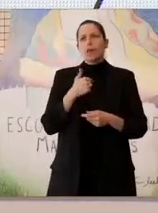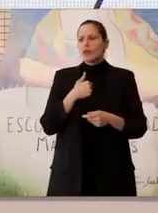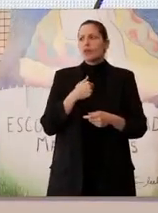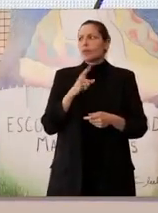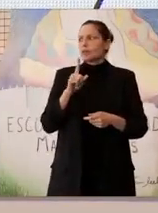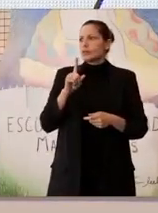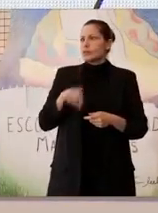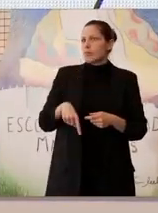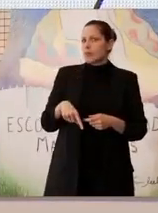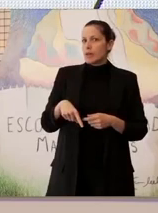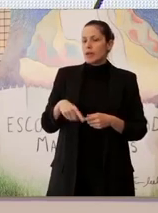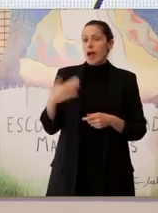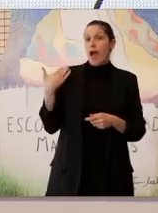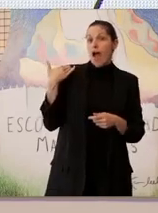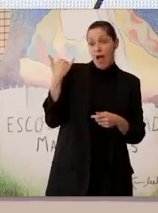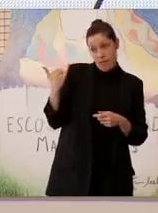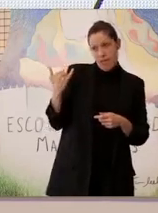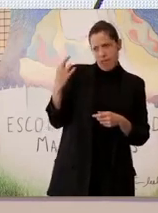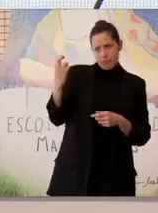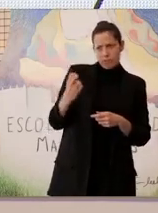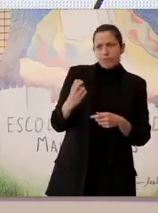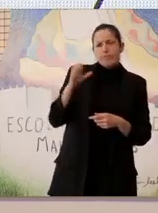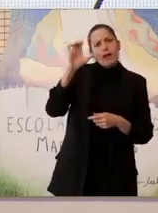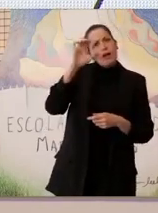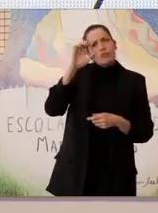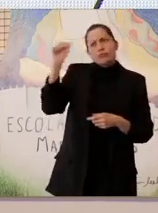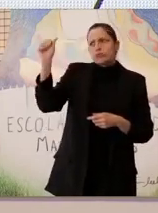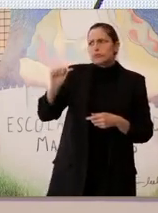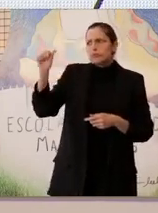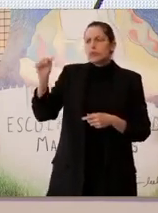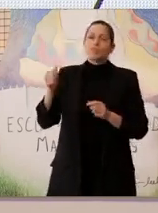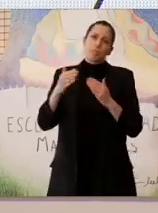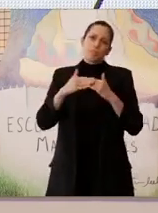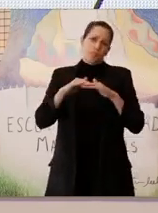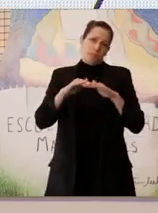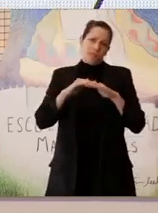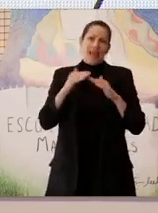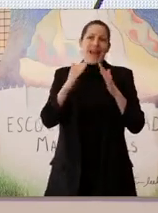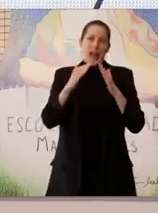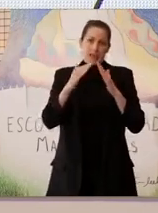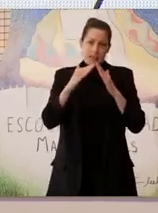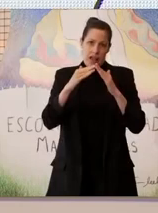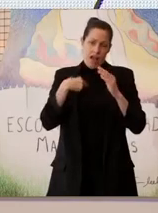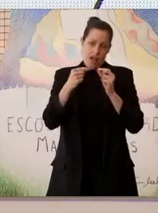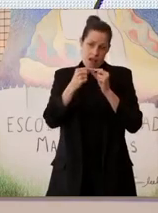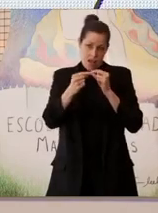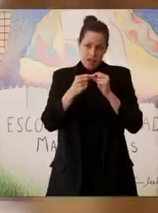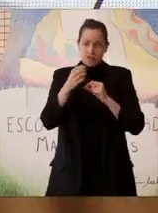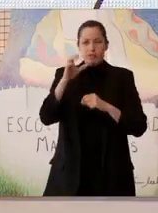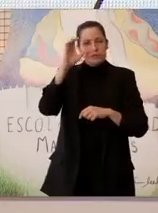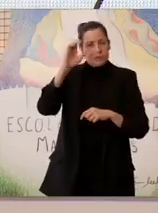algunas de las intervenciones de ayer, las que pude escuchar desde casa, y oí hablar del liderazgo feminista,